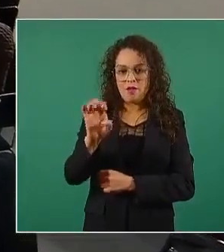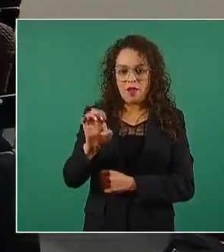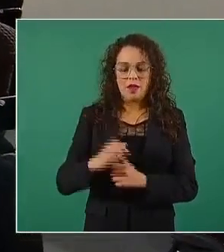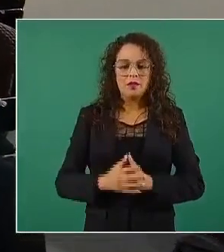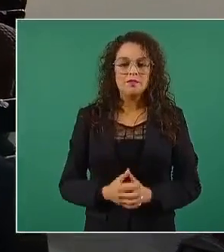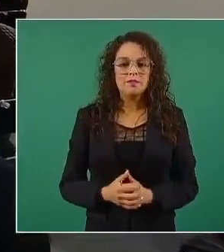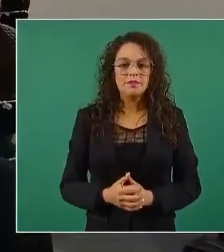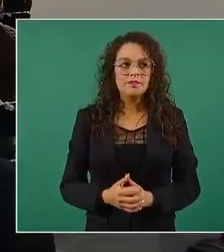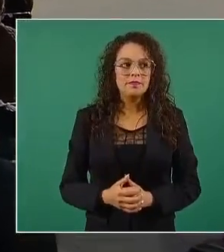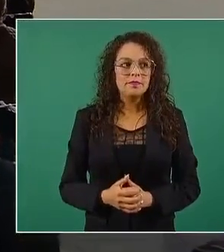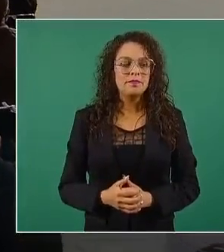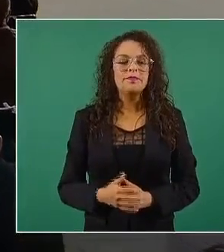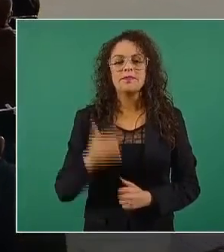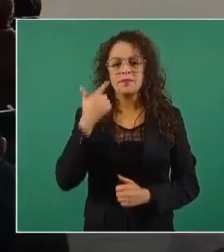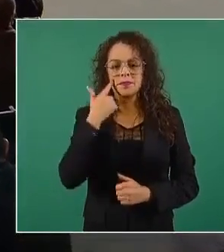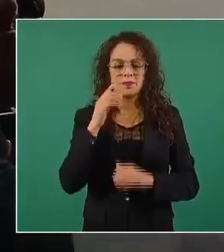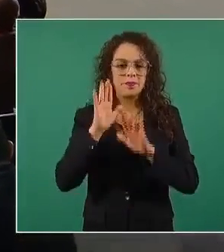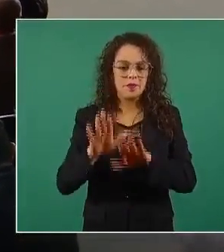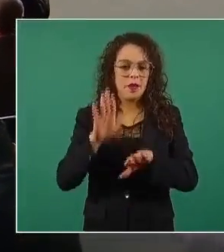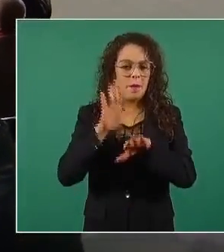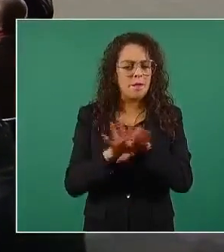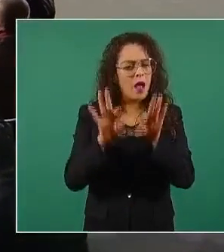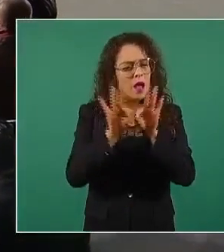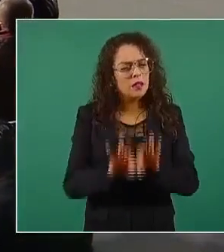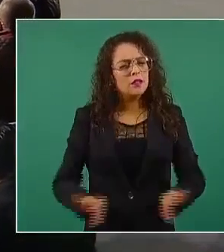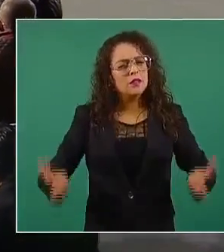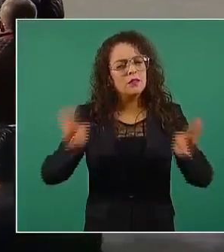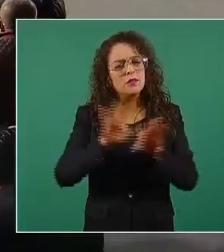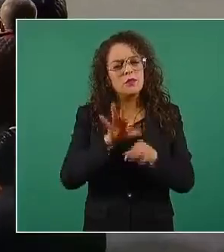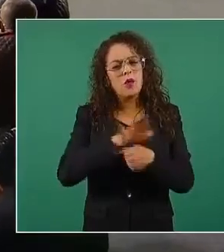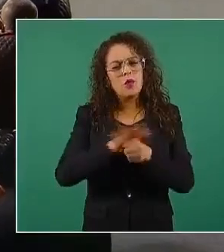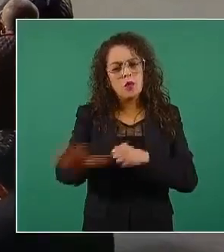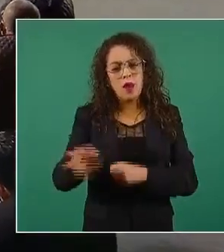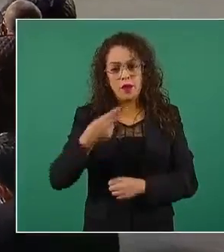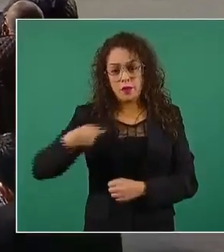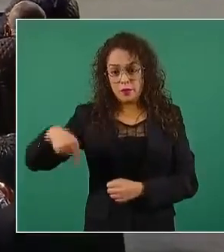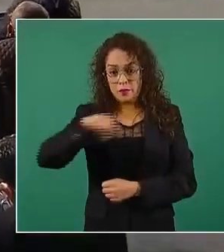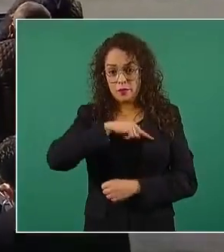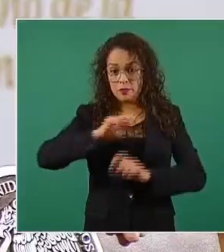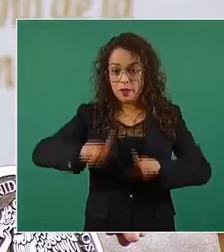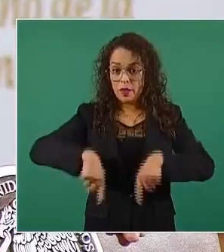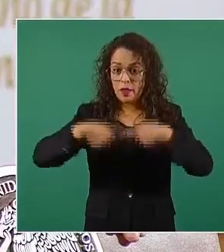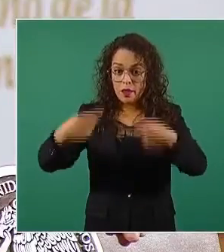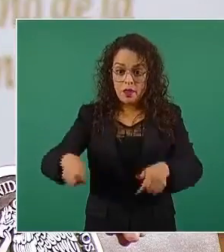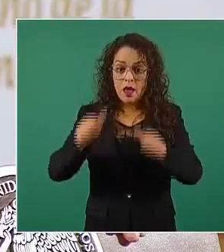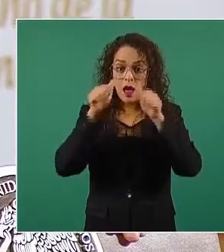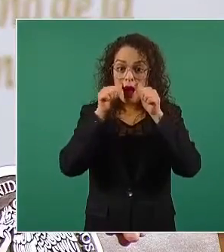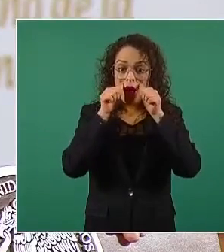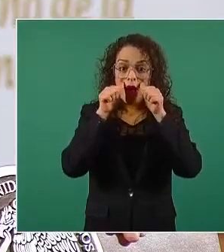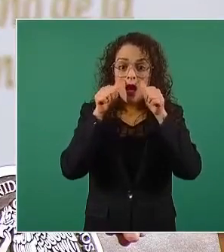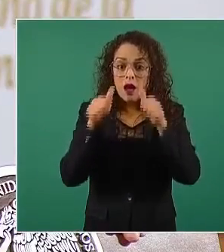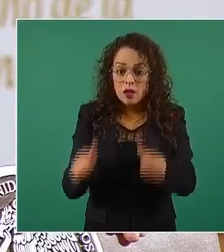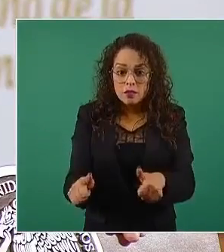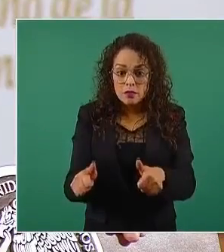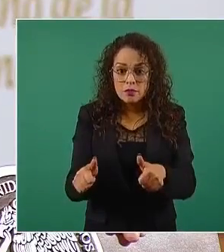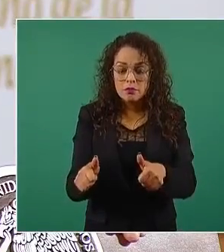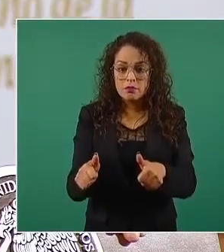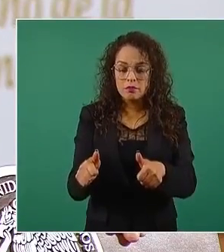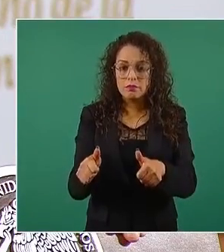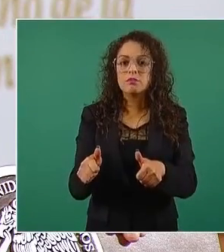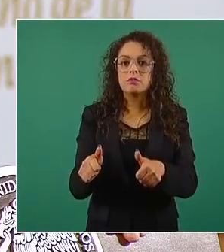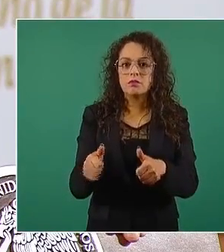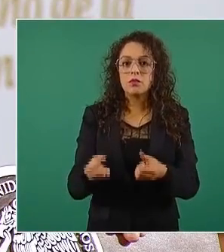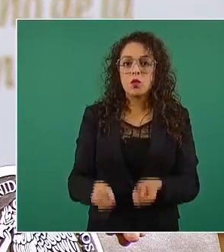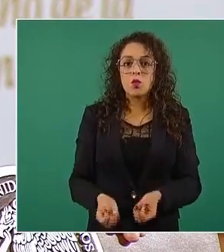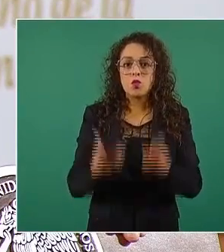quizá el dato más importante es que nosotros estamos atendiendo solamente a una tercera parte de